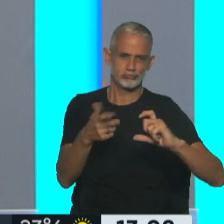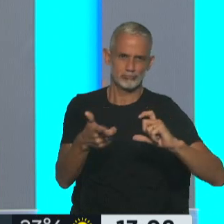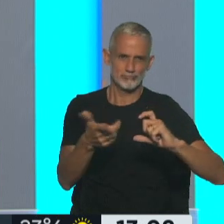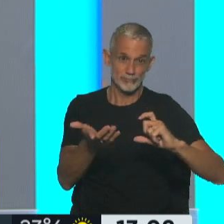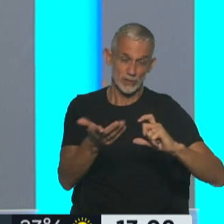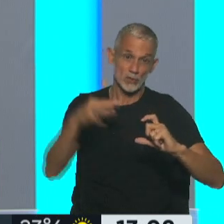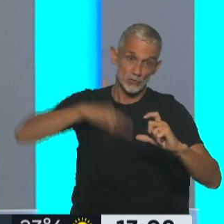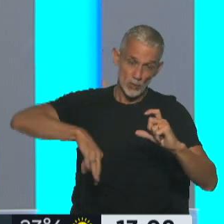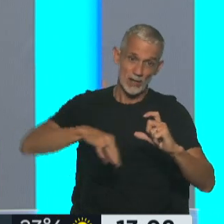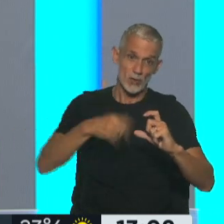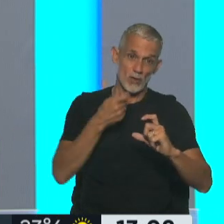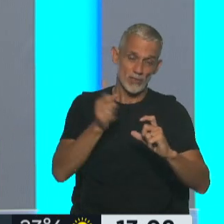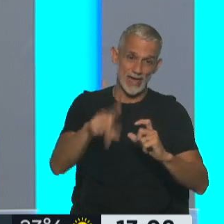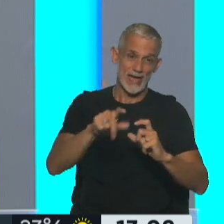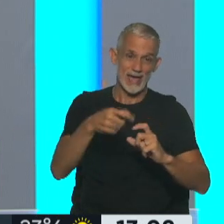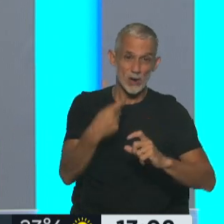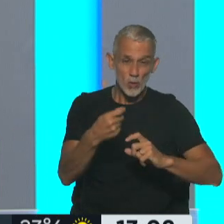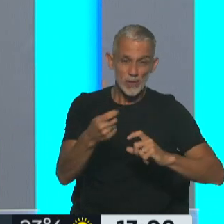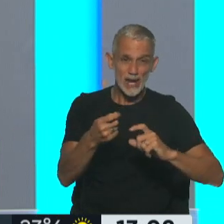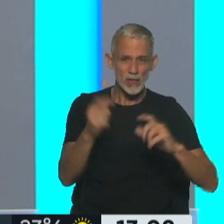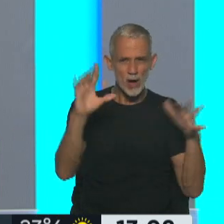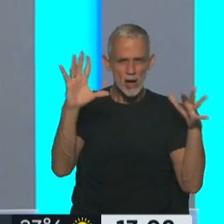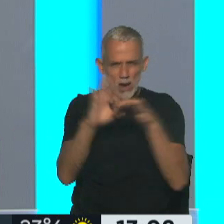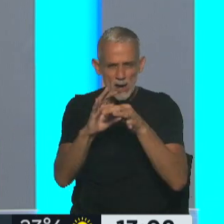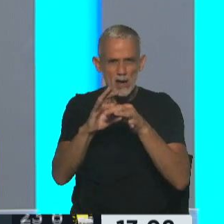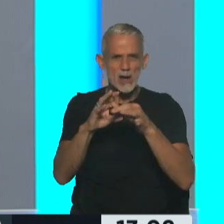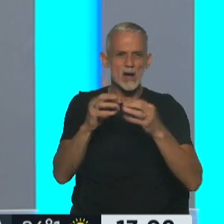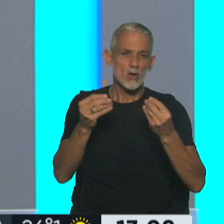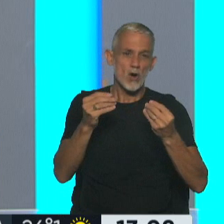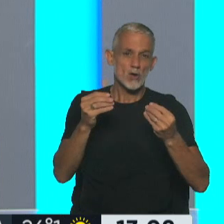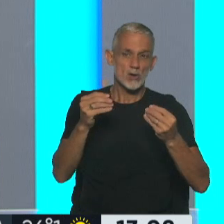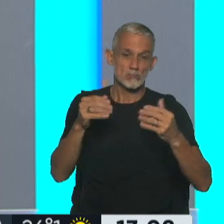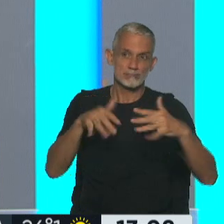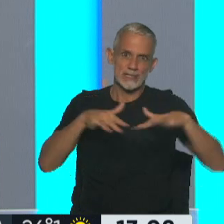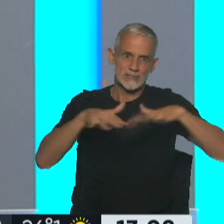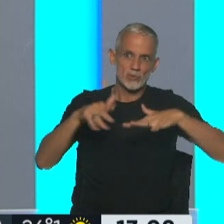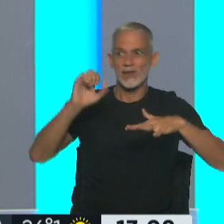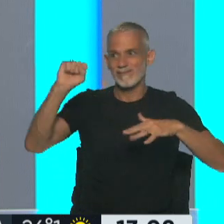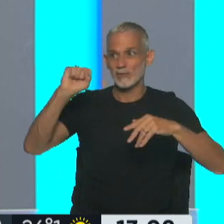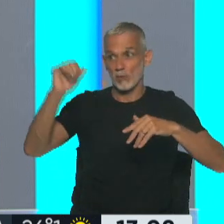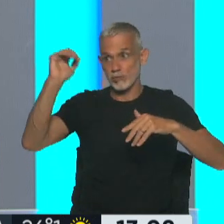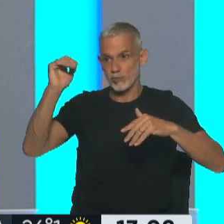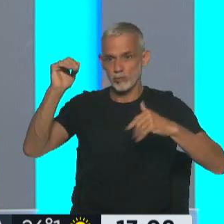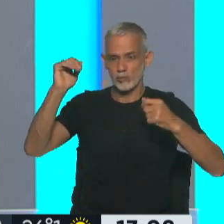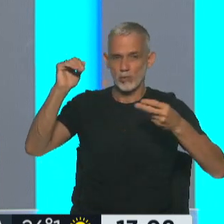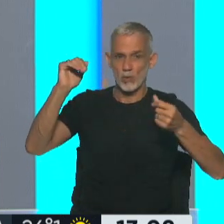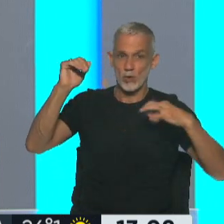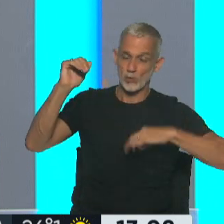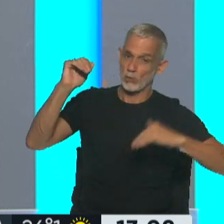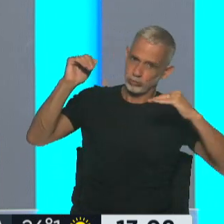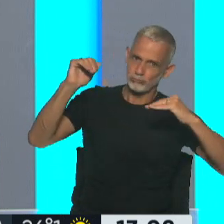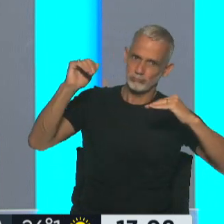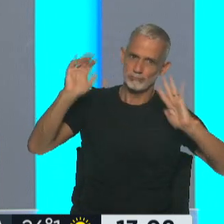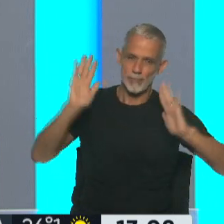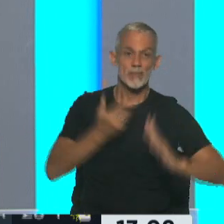el haber jubilatorio se mantenga acorde con la situación inflacionaria de la República Argentina. Más allá que